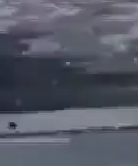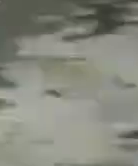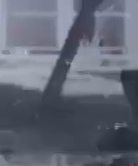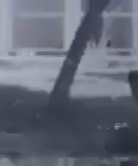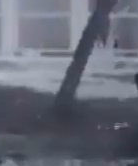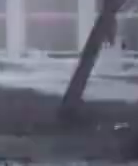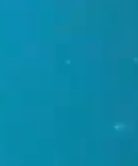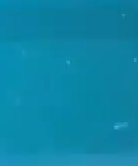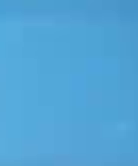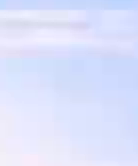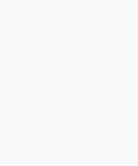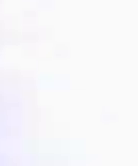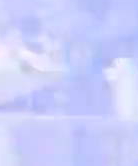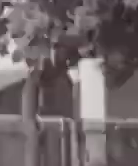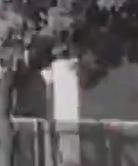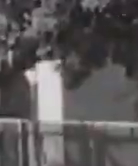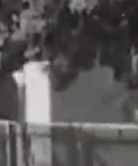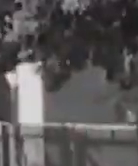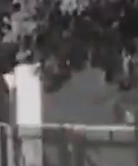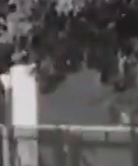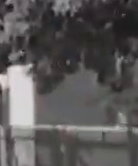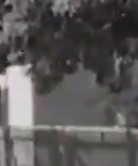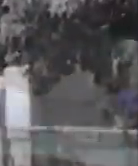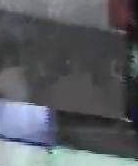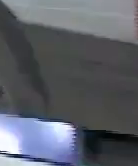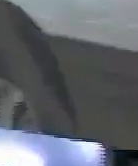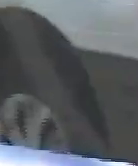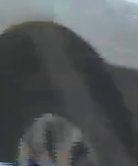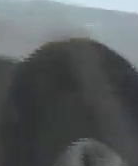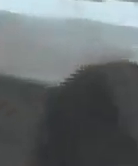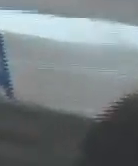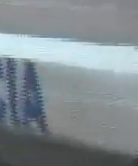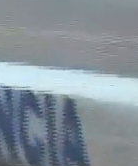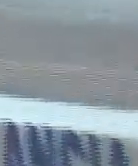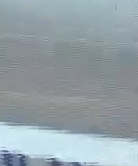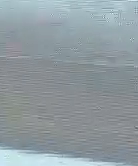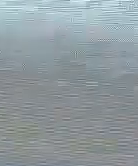Pero el paro en Santa Cruz no solo perjudica